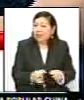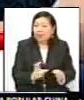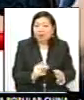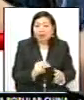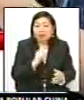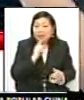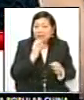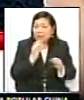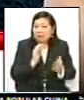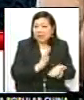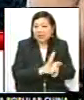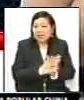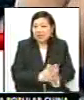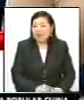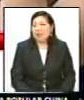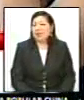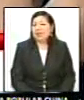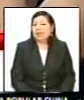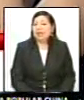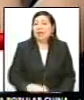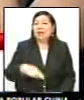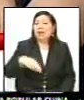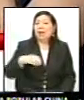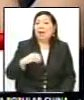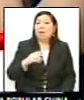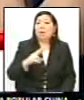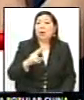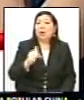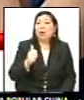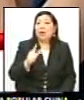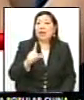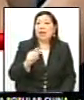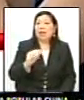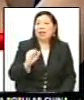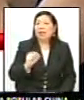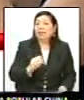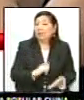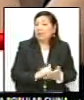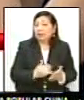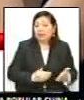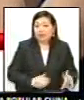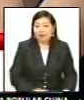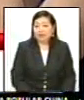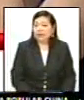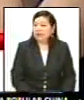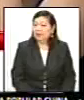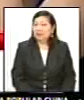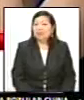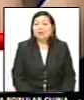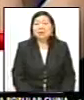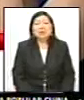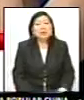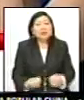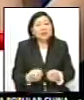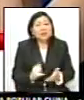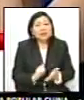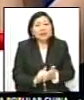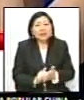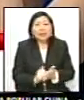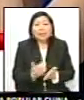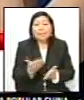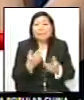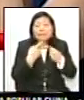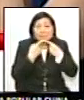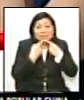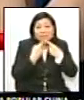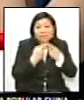todavía afirmando nada, porque el caso de Morales, del congresista Morales, él no presidía ninguna comisión, él se ha rogado un cargo y ha pedido